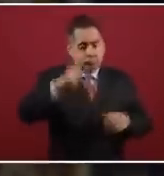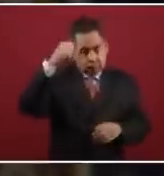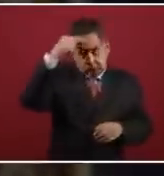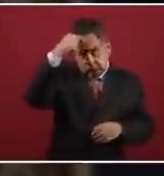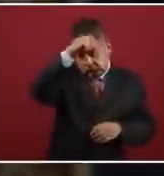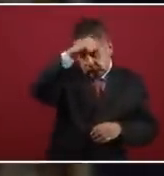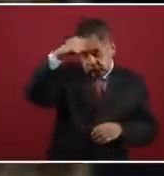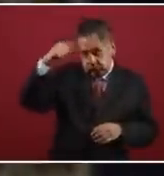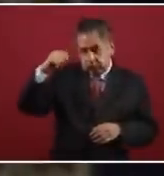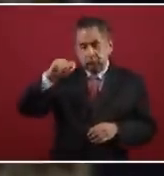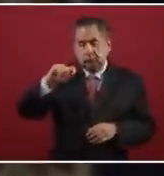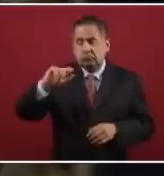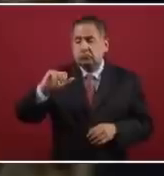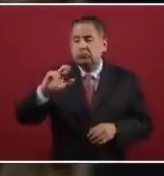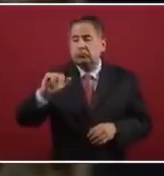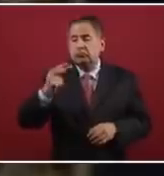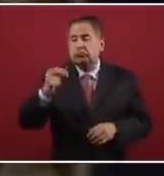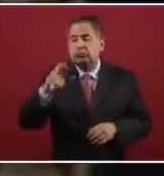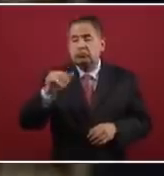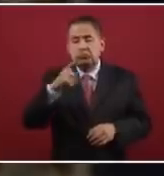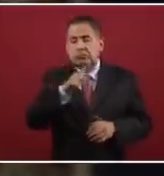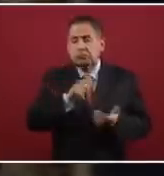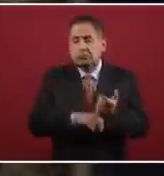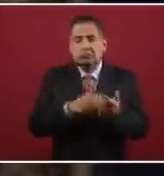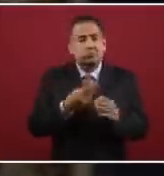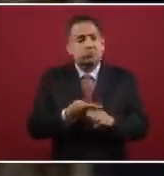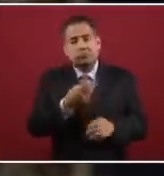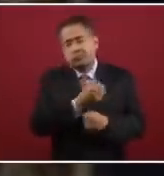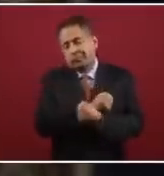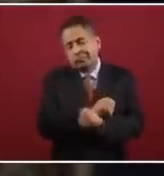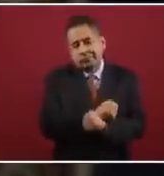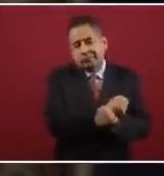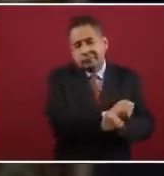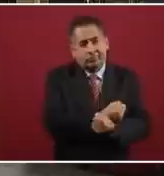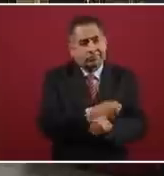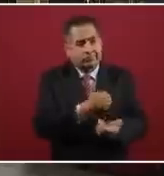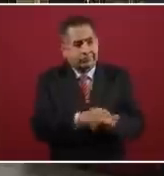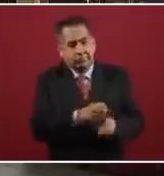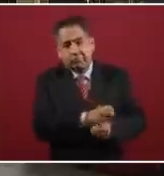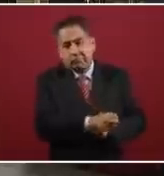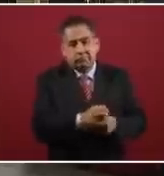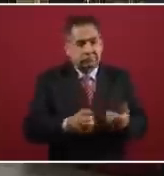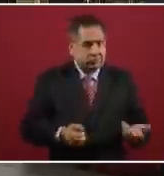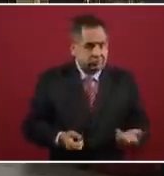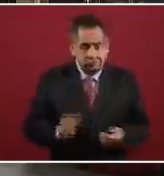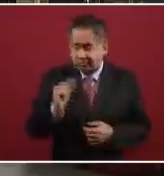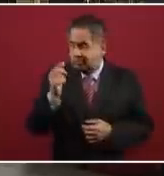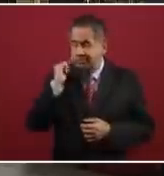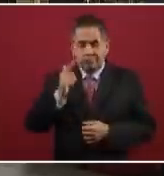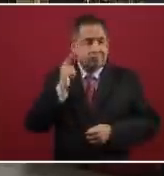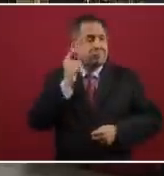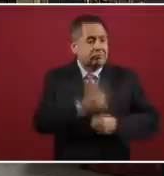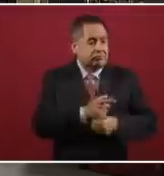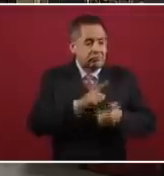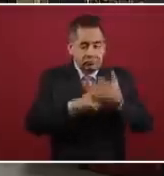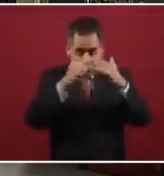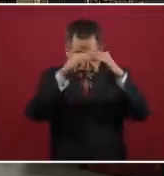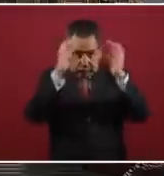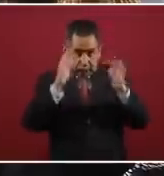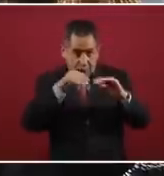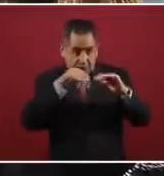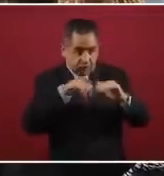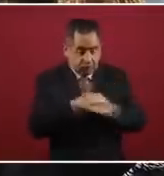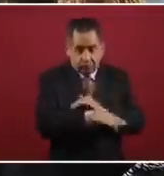tarahumaras desgraciadamente hay esclavitud. Hace unos días se descubrió unas cuevas